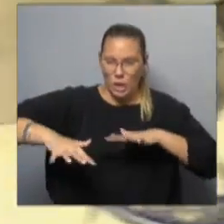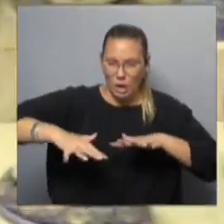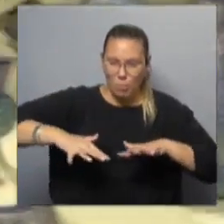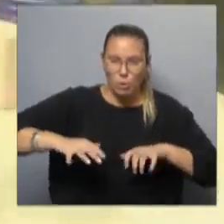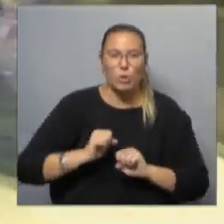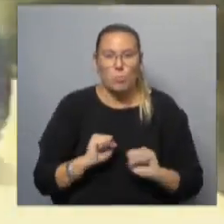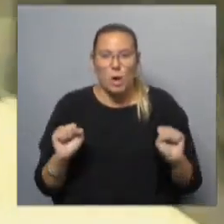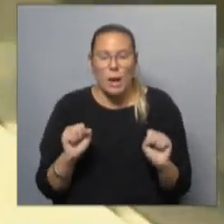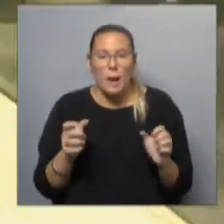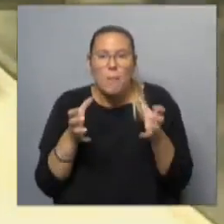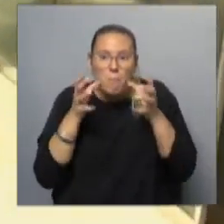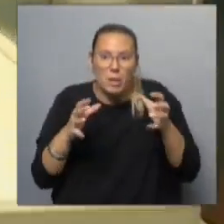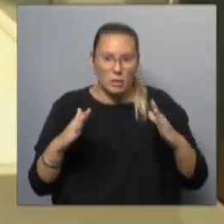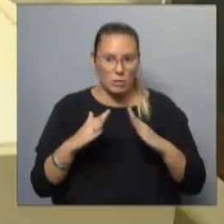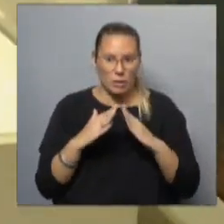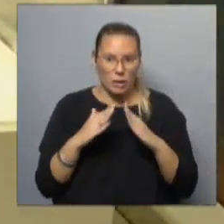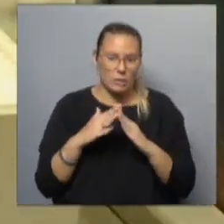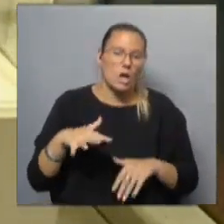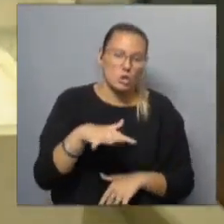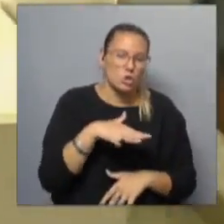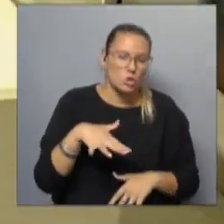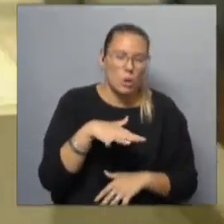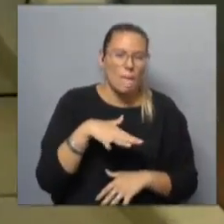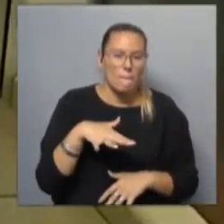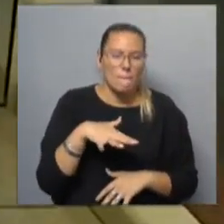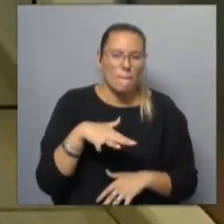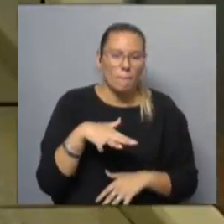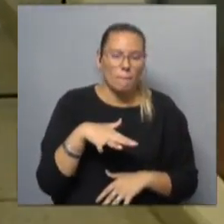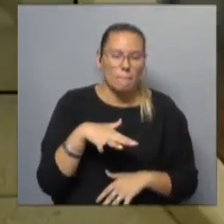peligro a las casas, que es en esa zona, es una zona